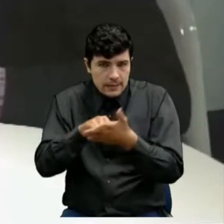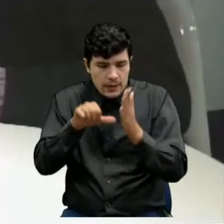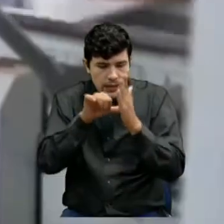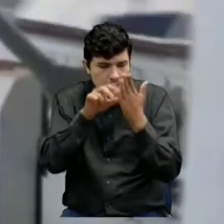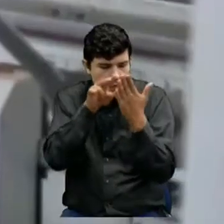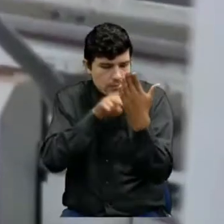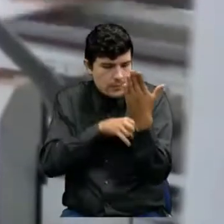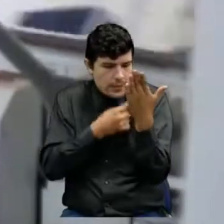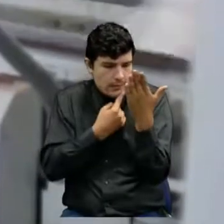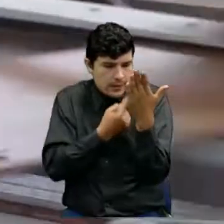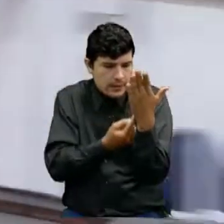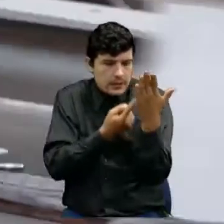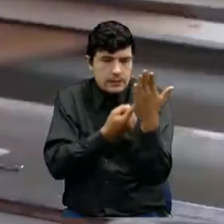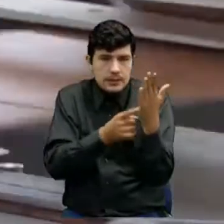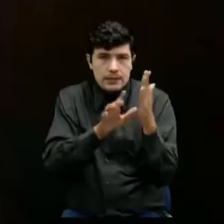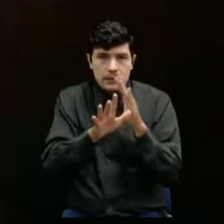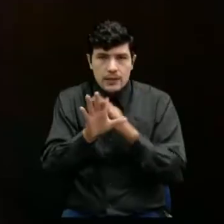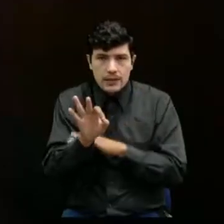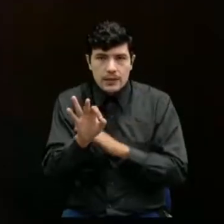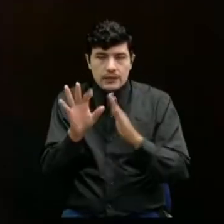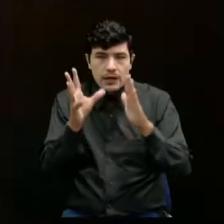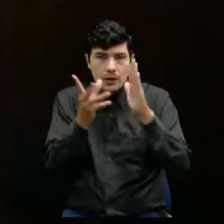artículo 53